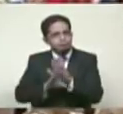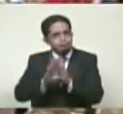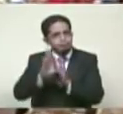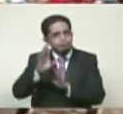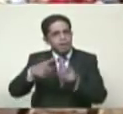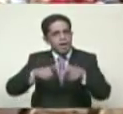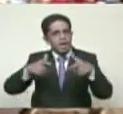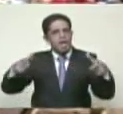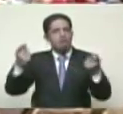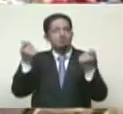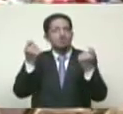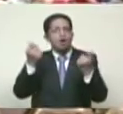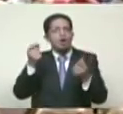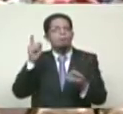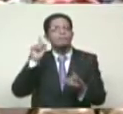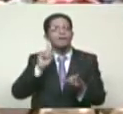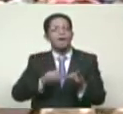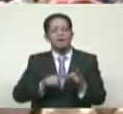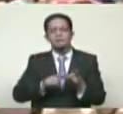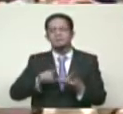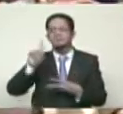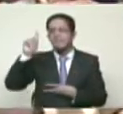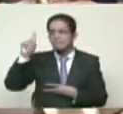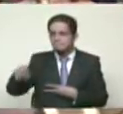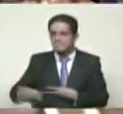el fortalecimiento de los CLAP,